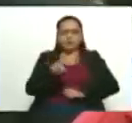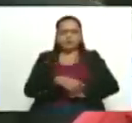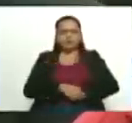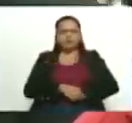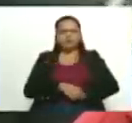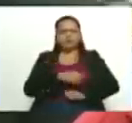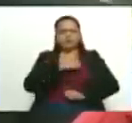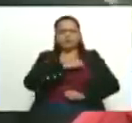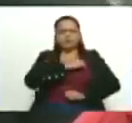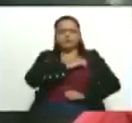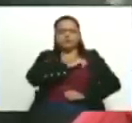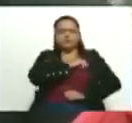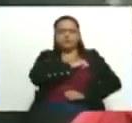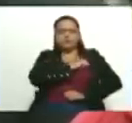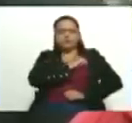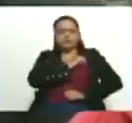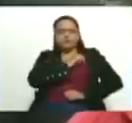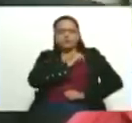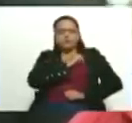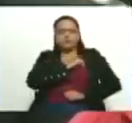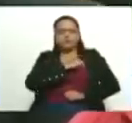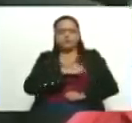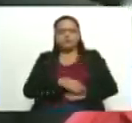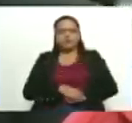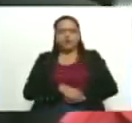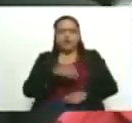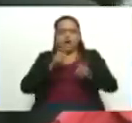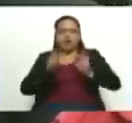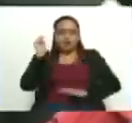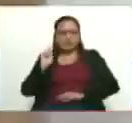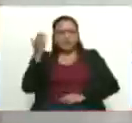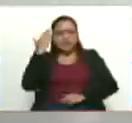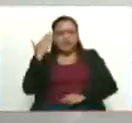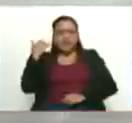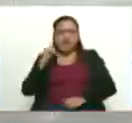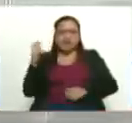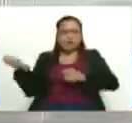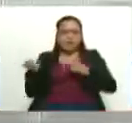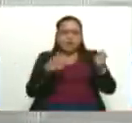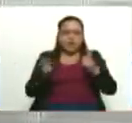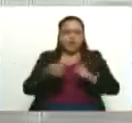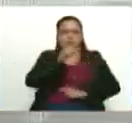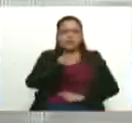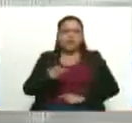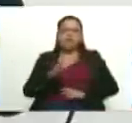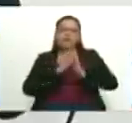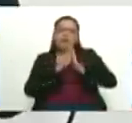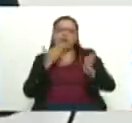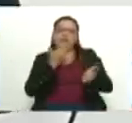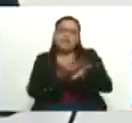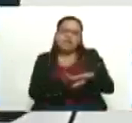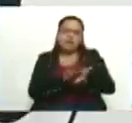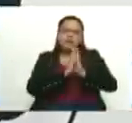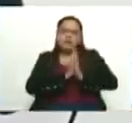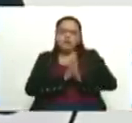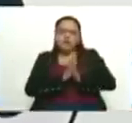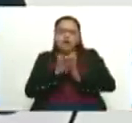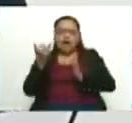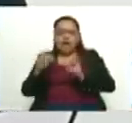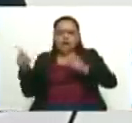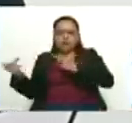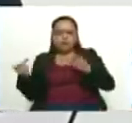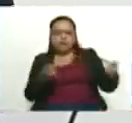Nos han mandado emisarios, algunos diputados aquí saben que nos han mandado emisarios, pidiéndonos por favor ser